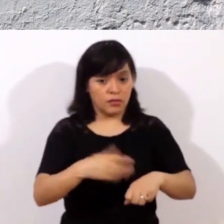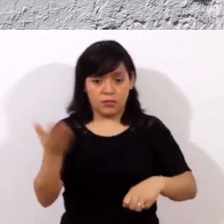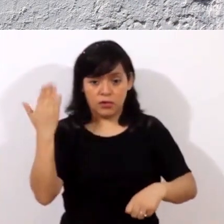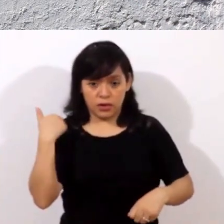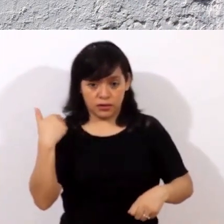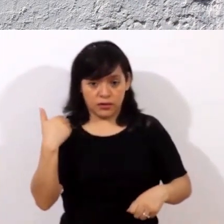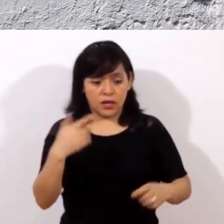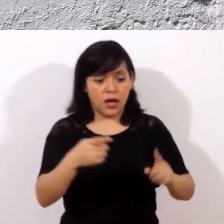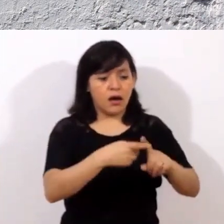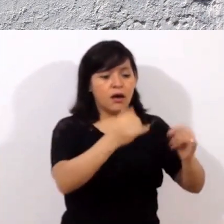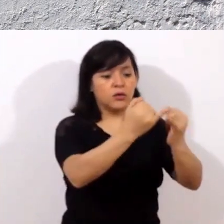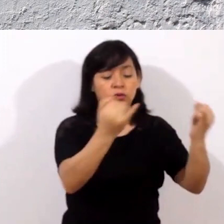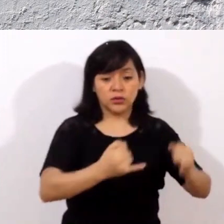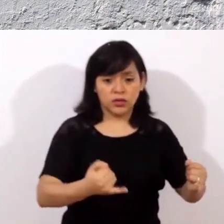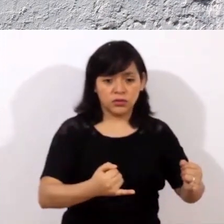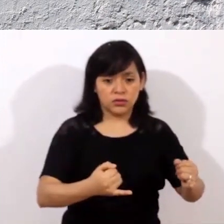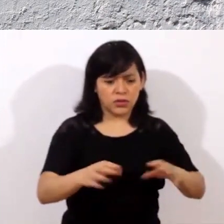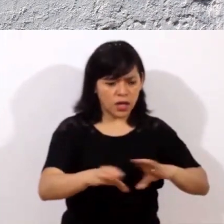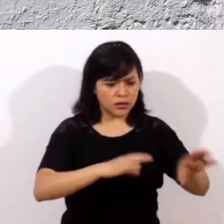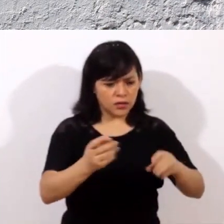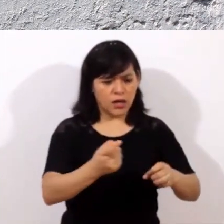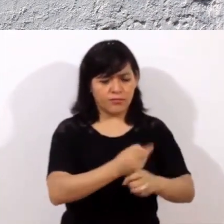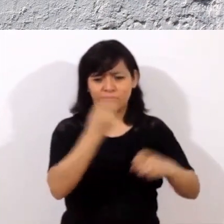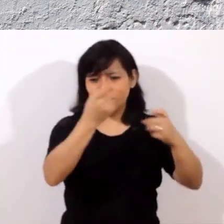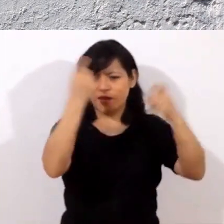tenían que ver con hacer comidas, jolgorios,